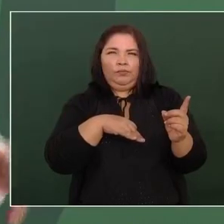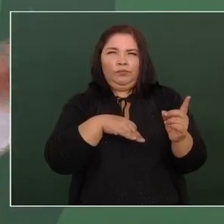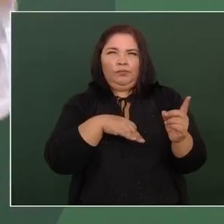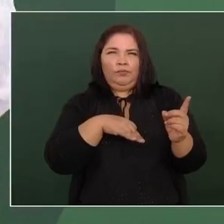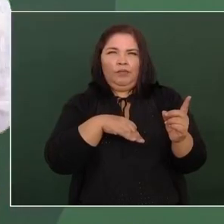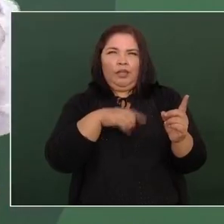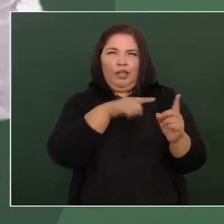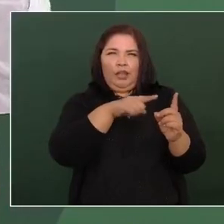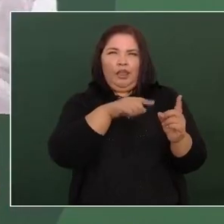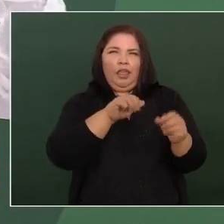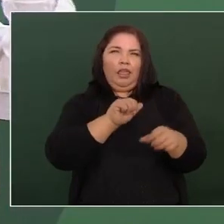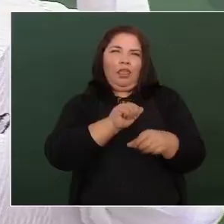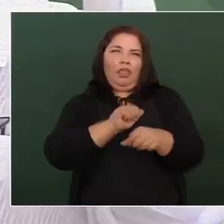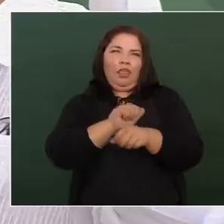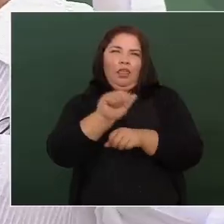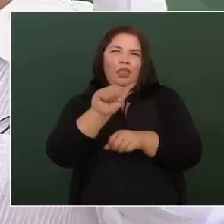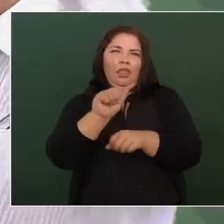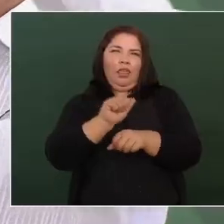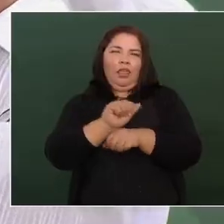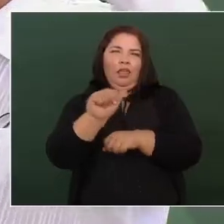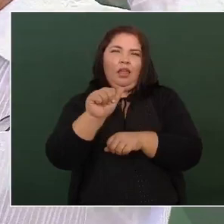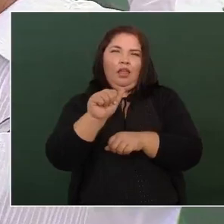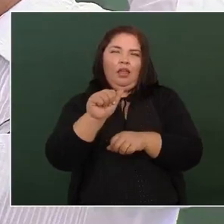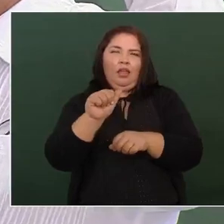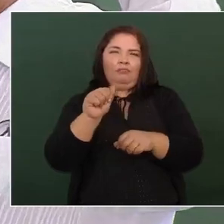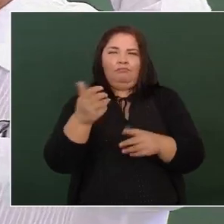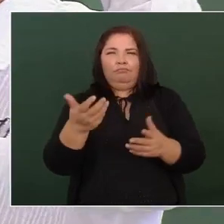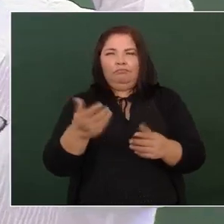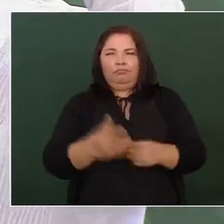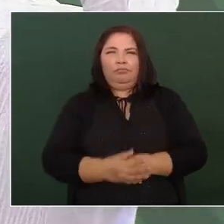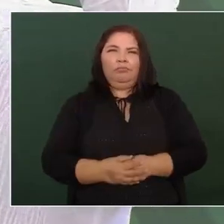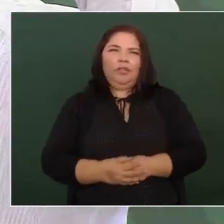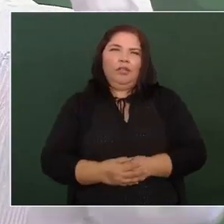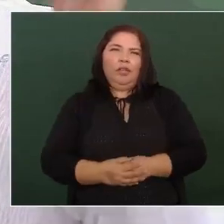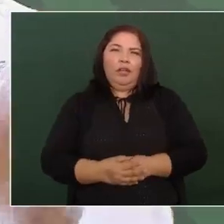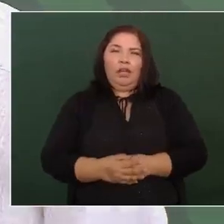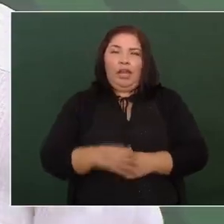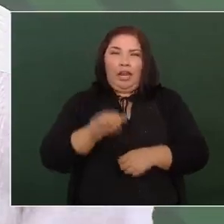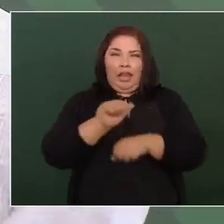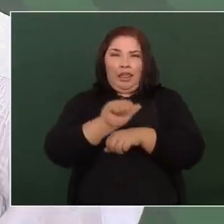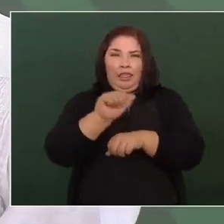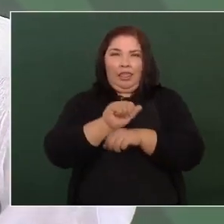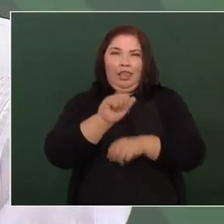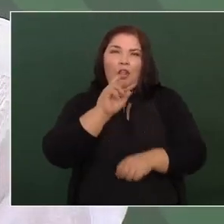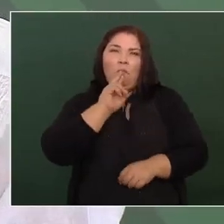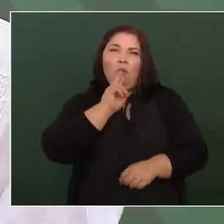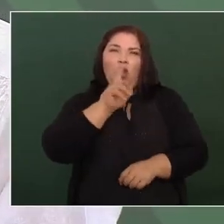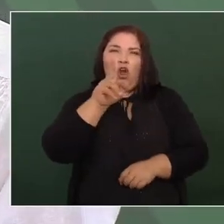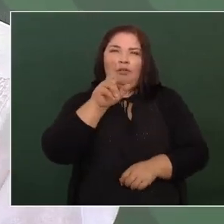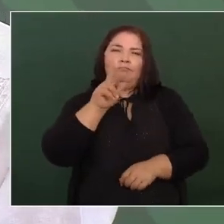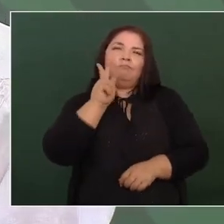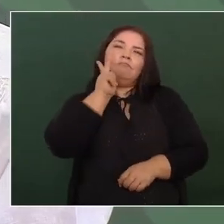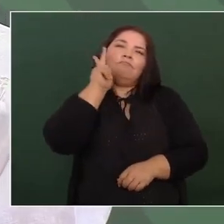de Argentina. Lo mejor es el Papa,